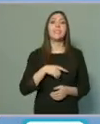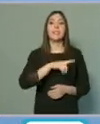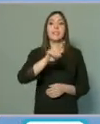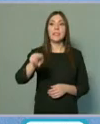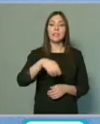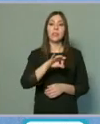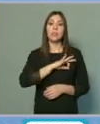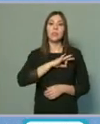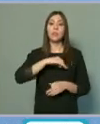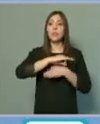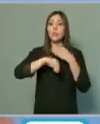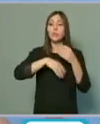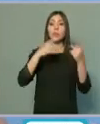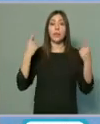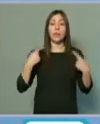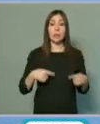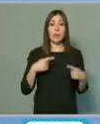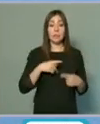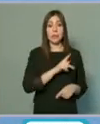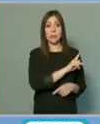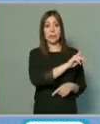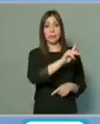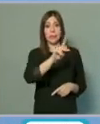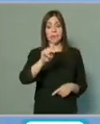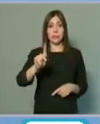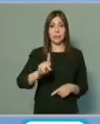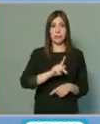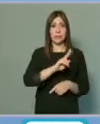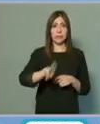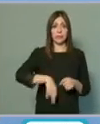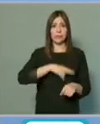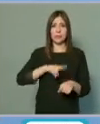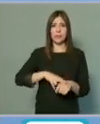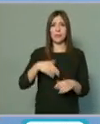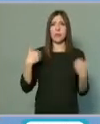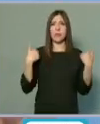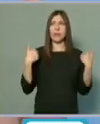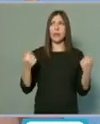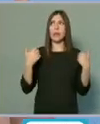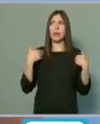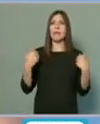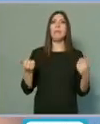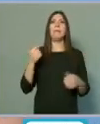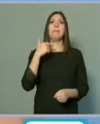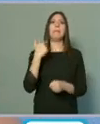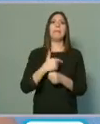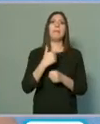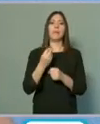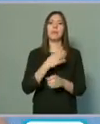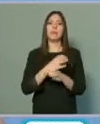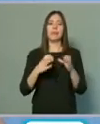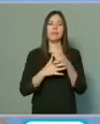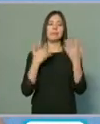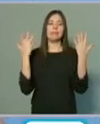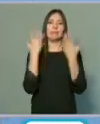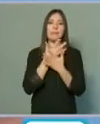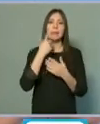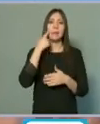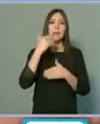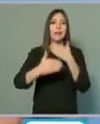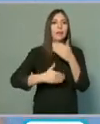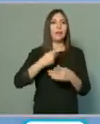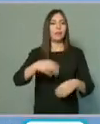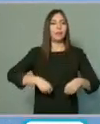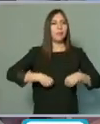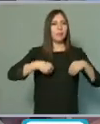que al resto de las personas terrenales pues nos caigan algunos 20 que son muy importantes para llevarlos a cabo en la vida.